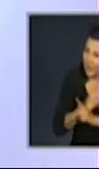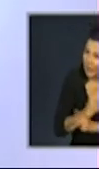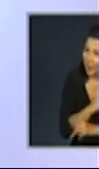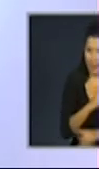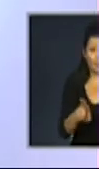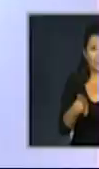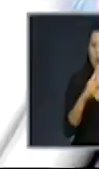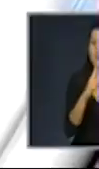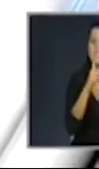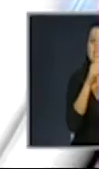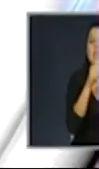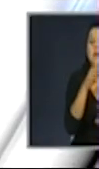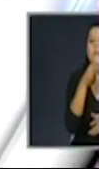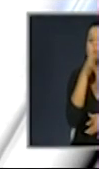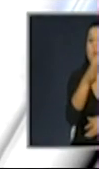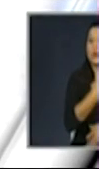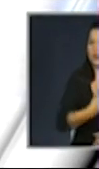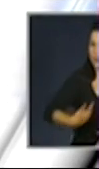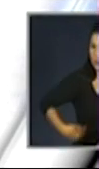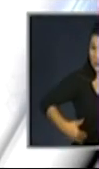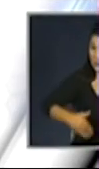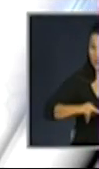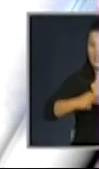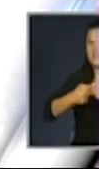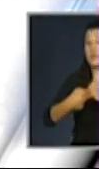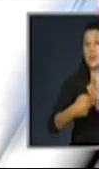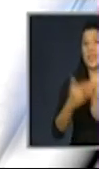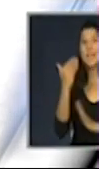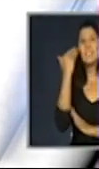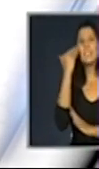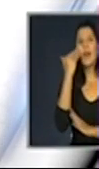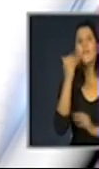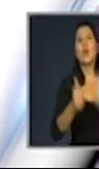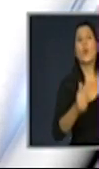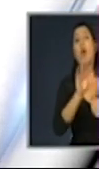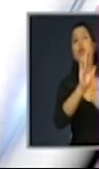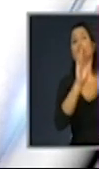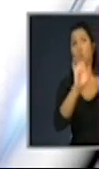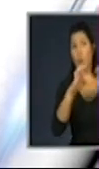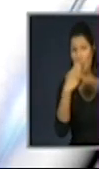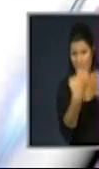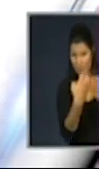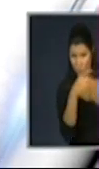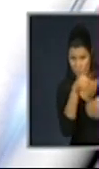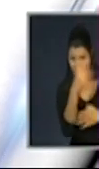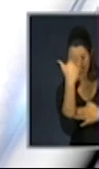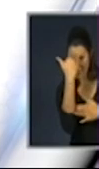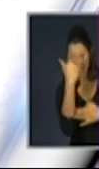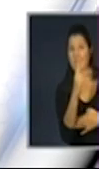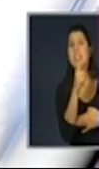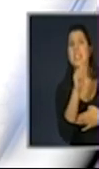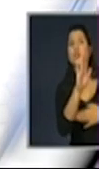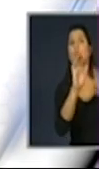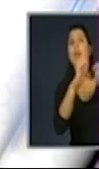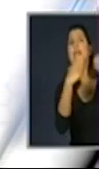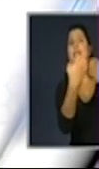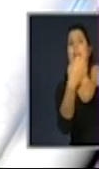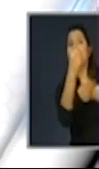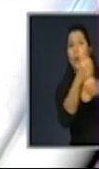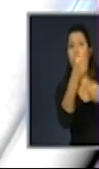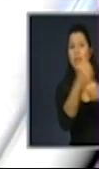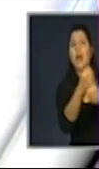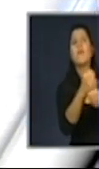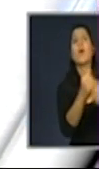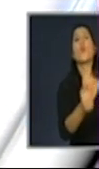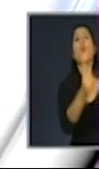se convierte en un elemento per se de desigualdad, reconocido por el propio Tribunal Supremo de Elecciones, por